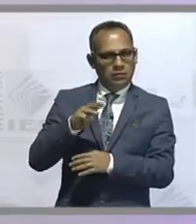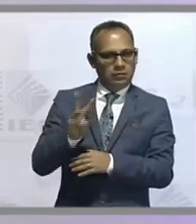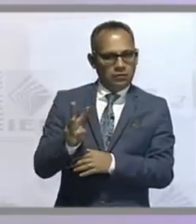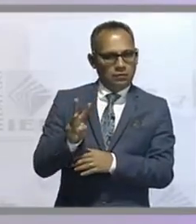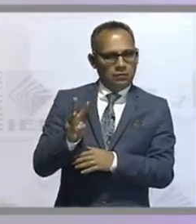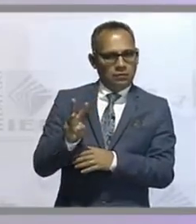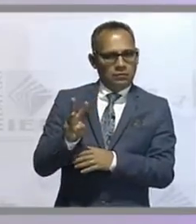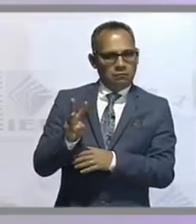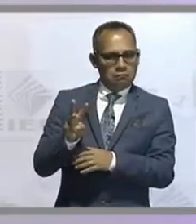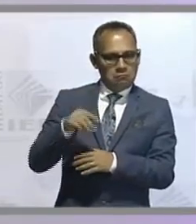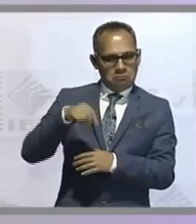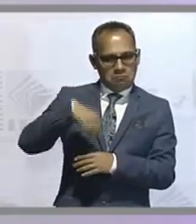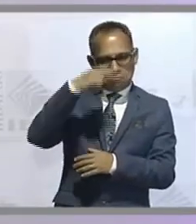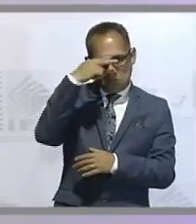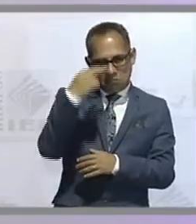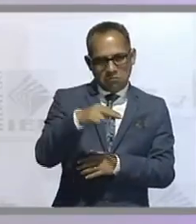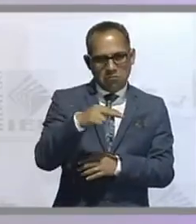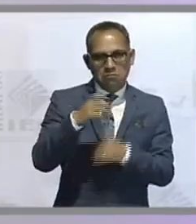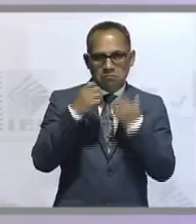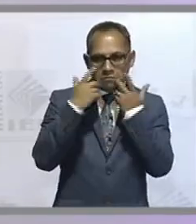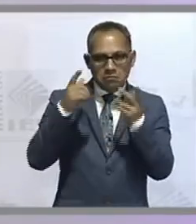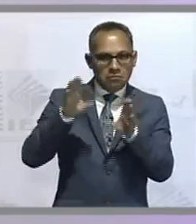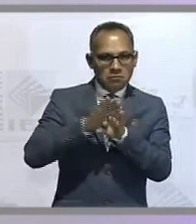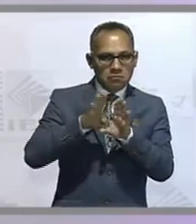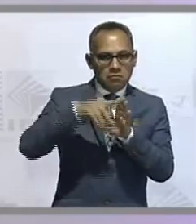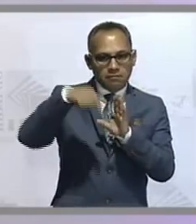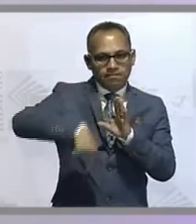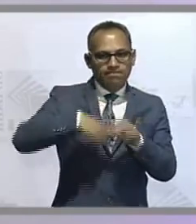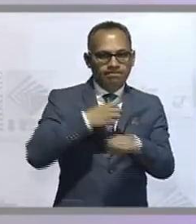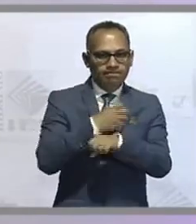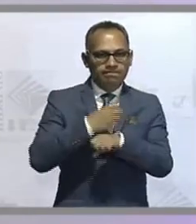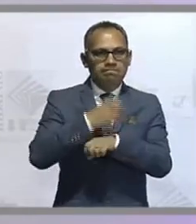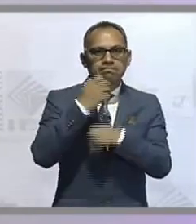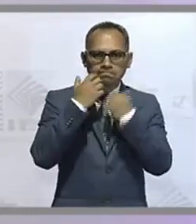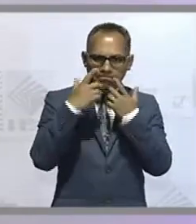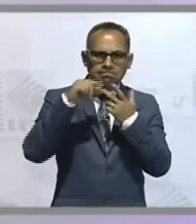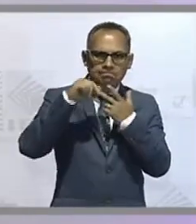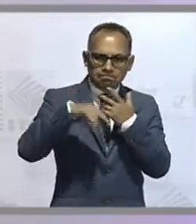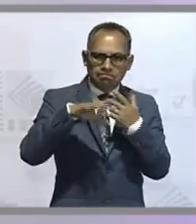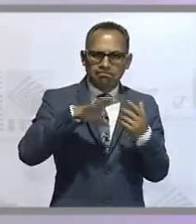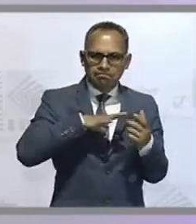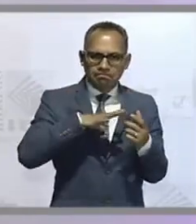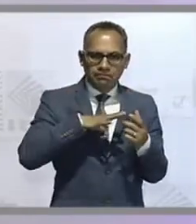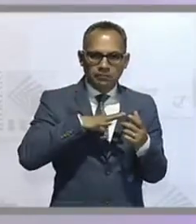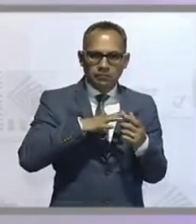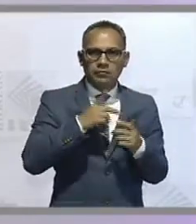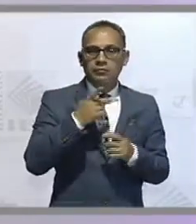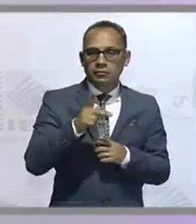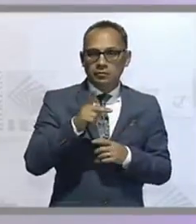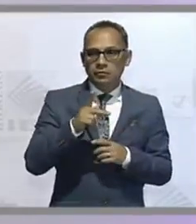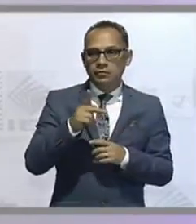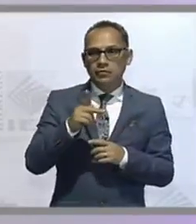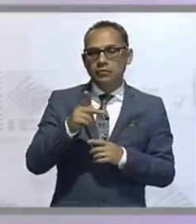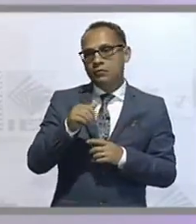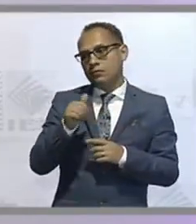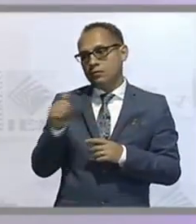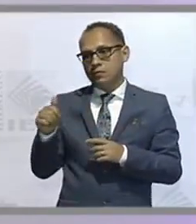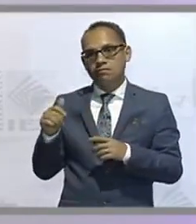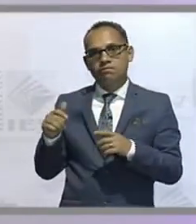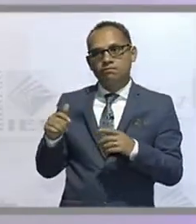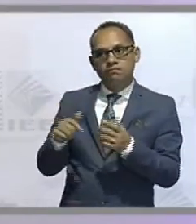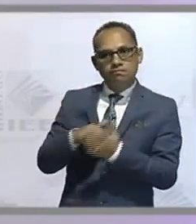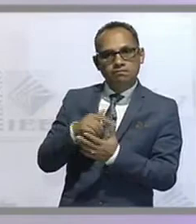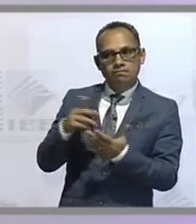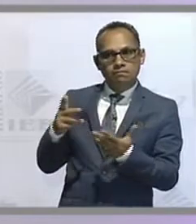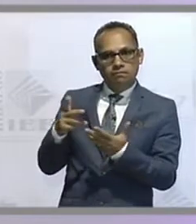una ensambladora aquí en nuestro estado por diferencias circunstancias como las que ya mencioné usted decidió ir esta